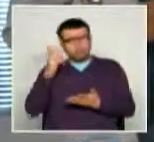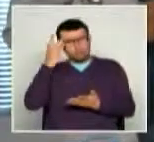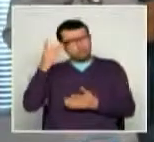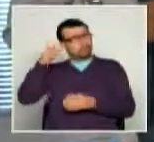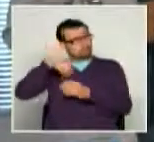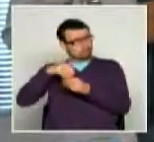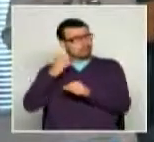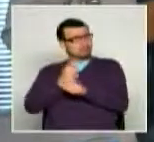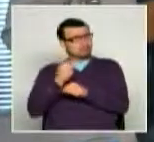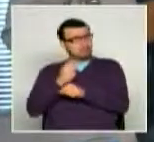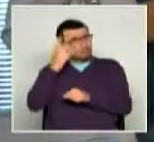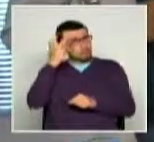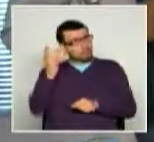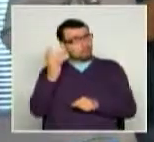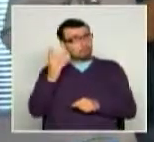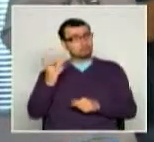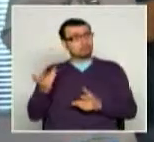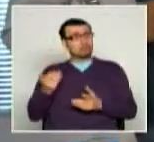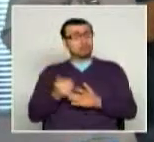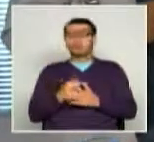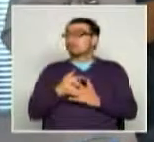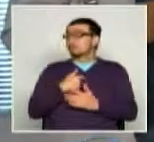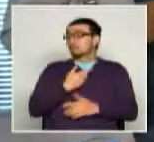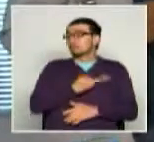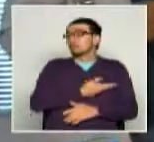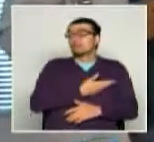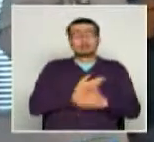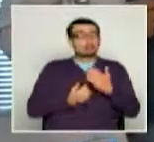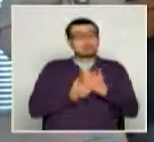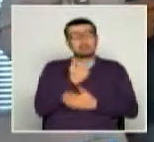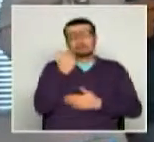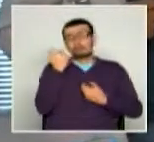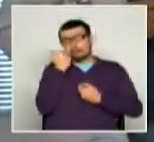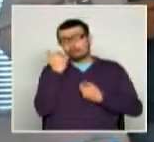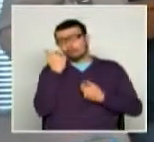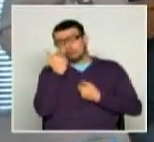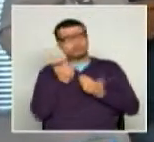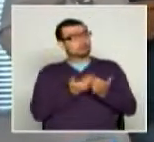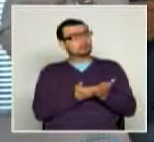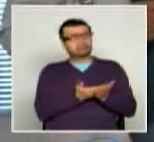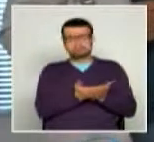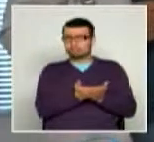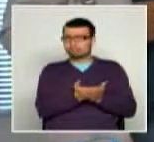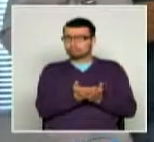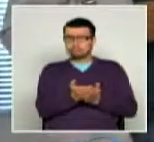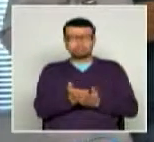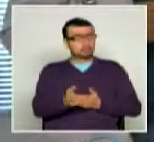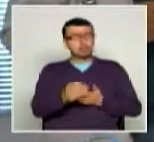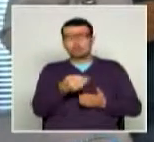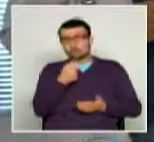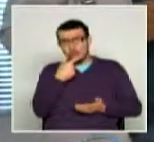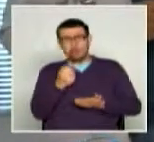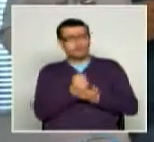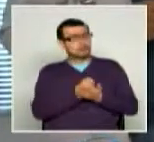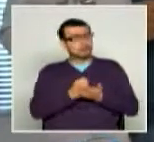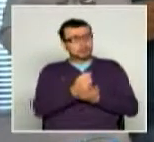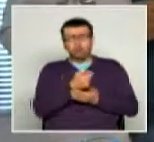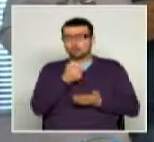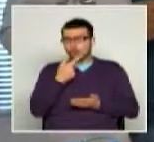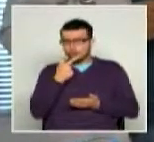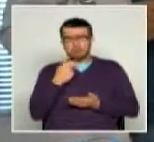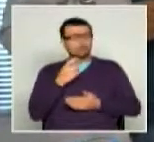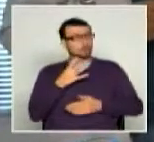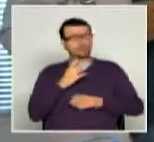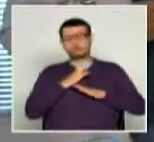doctor Javier Rodríguez? Y me dijo, mi mamá empezó con un dolor crónico y de tomar tantos